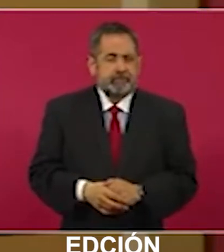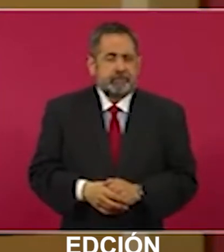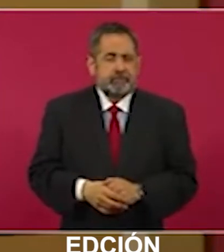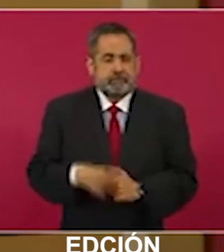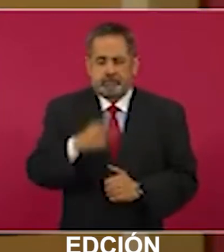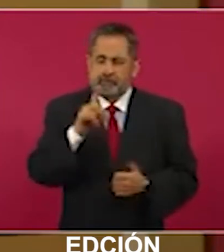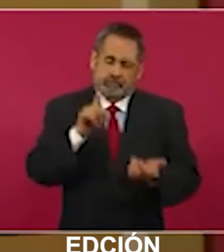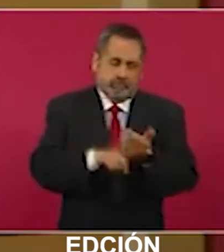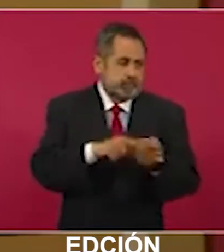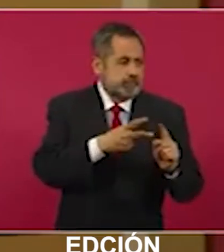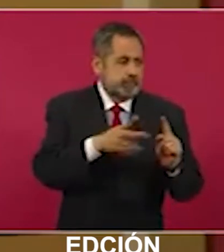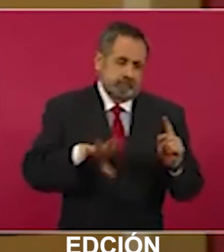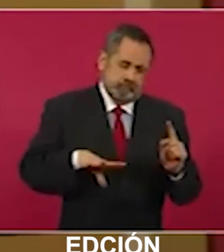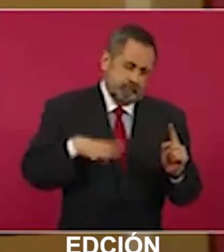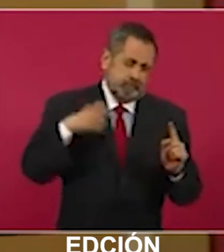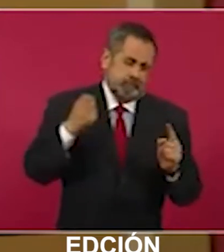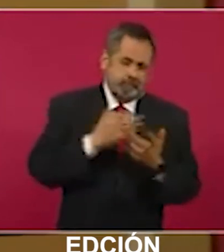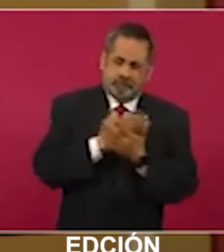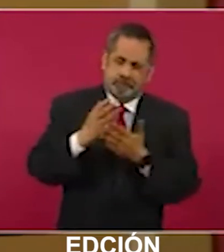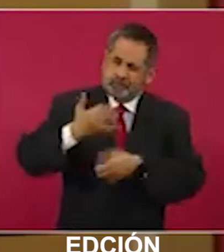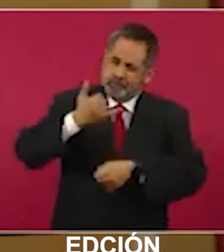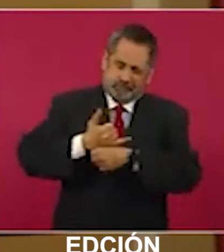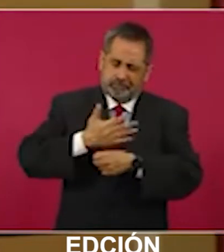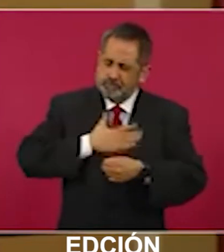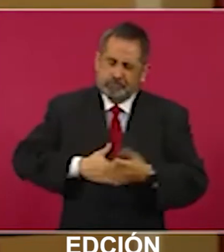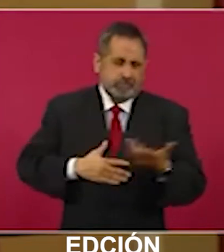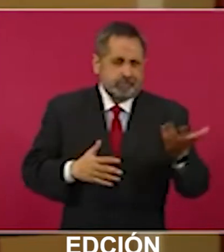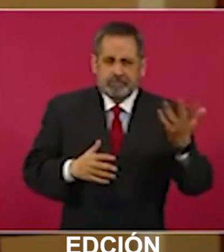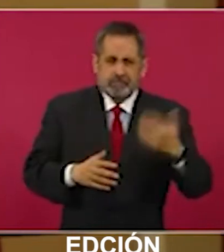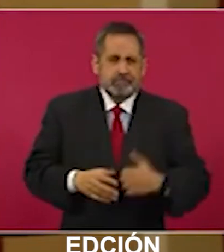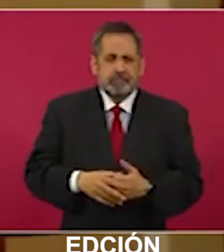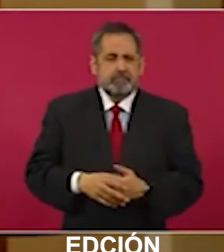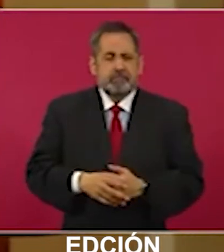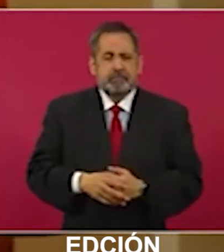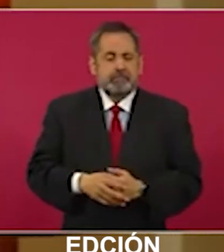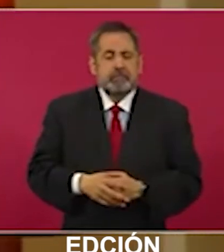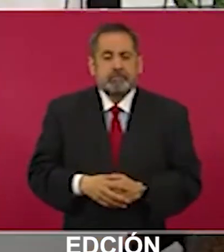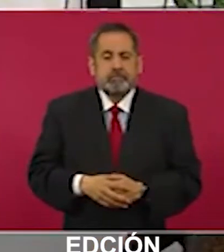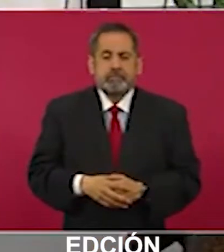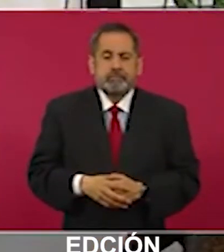es un abuso, es injusto completamente.